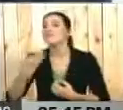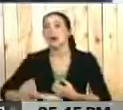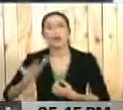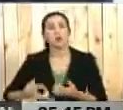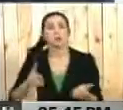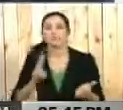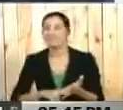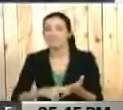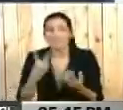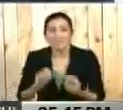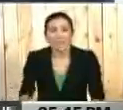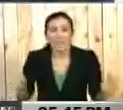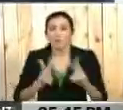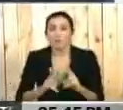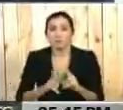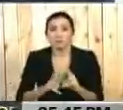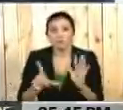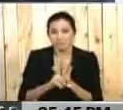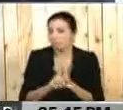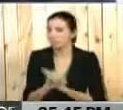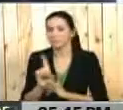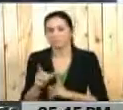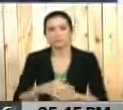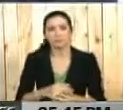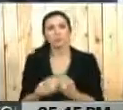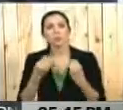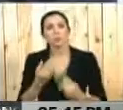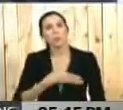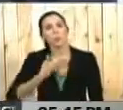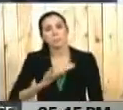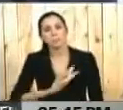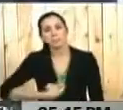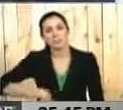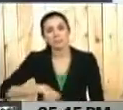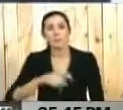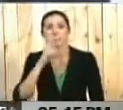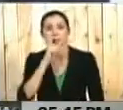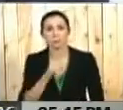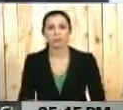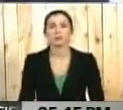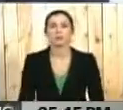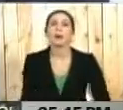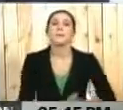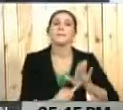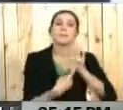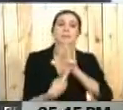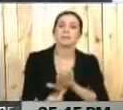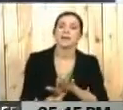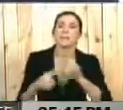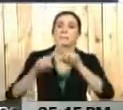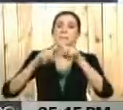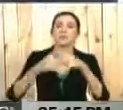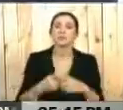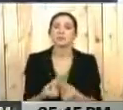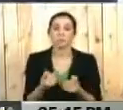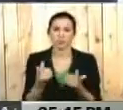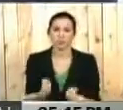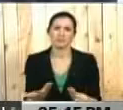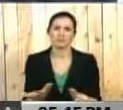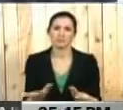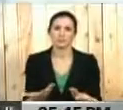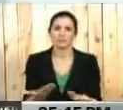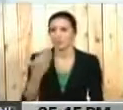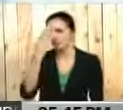el problema, porque ¿cómo podría el jefe del Estado, el presidente Maduro, presentar un presupuesto ante